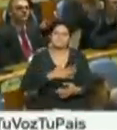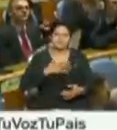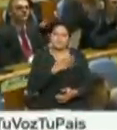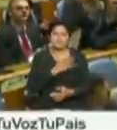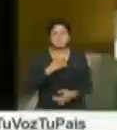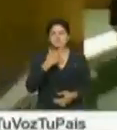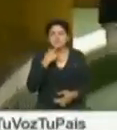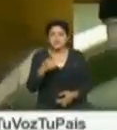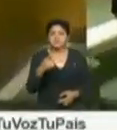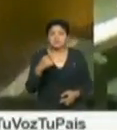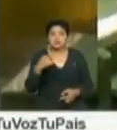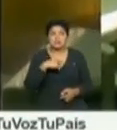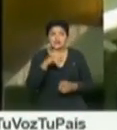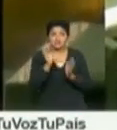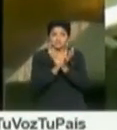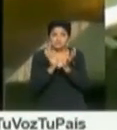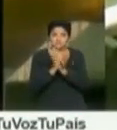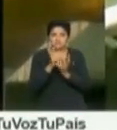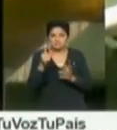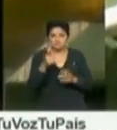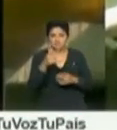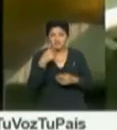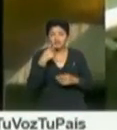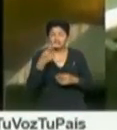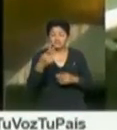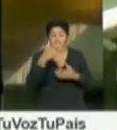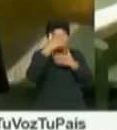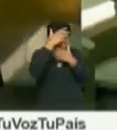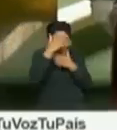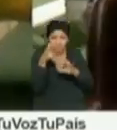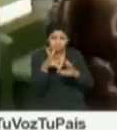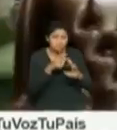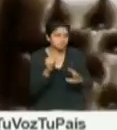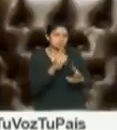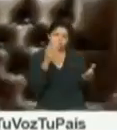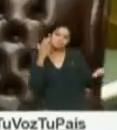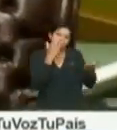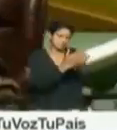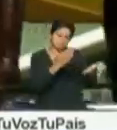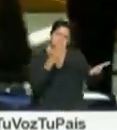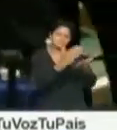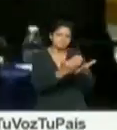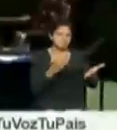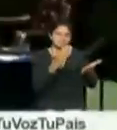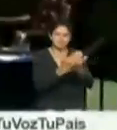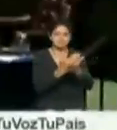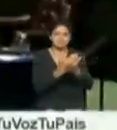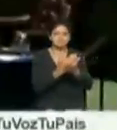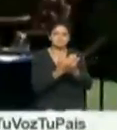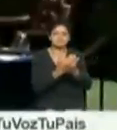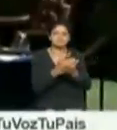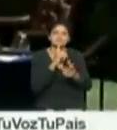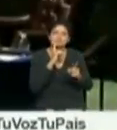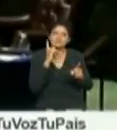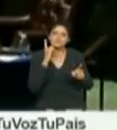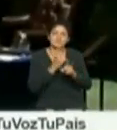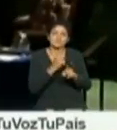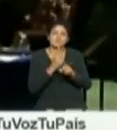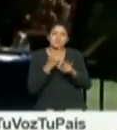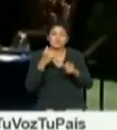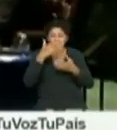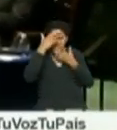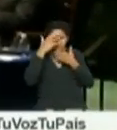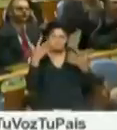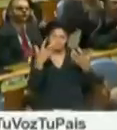y terroristas durante su mandato de 5 años, que inicia el 1 de enero. Es necesario romper las alianzas entre los grupos extremistas violentos, por un